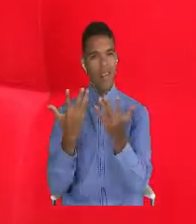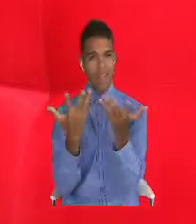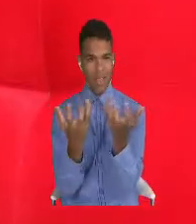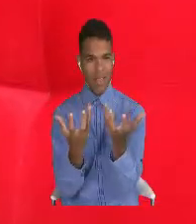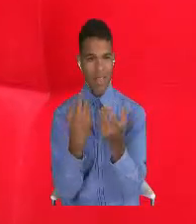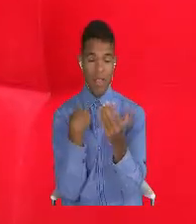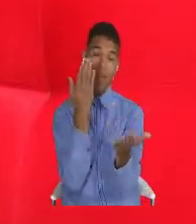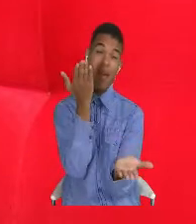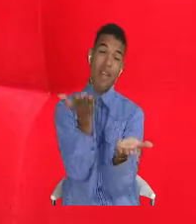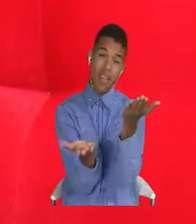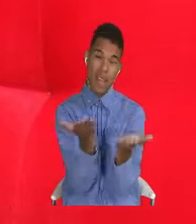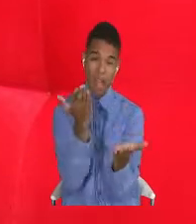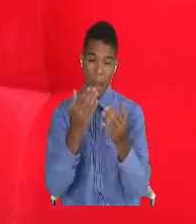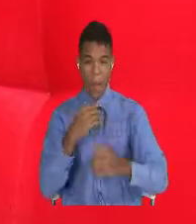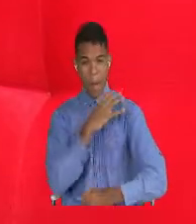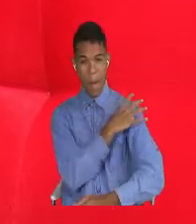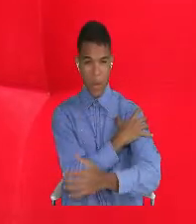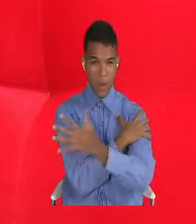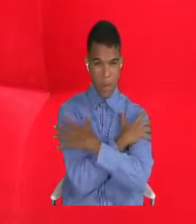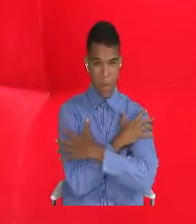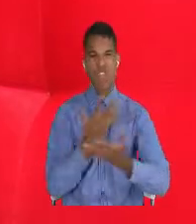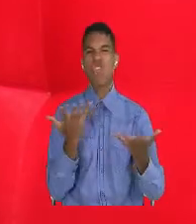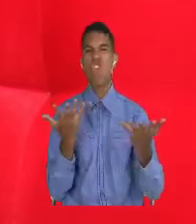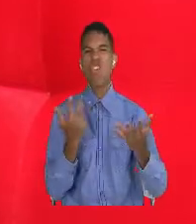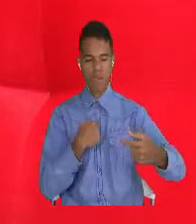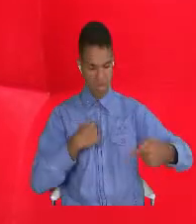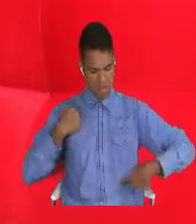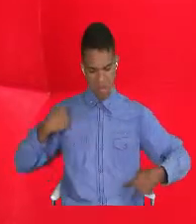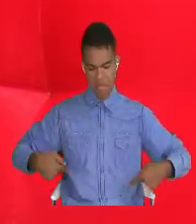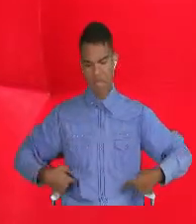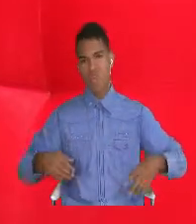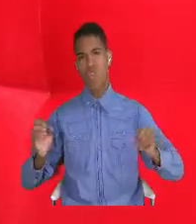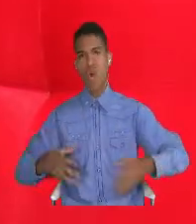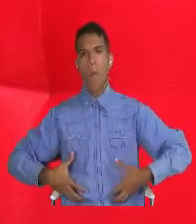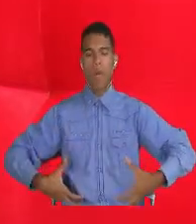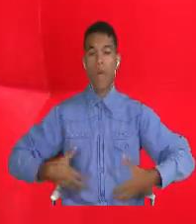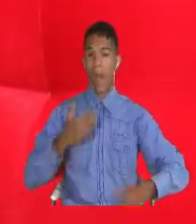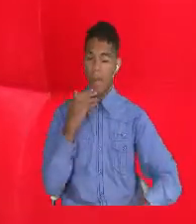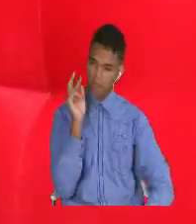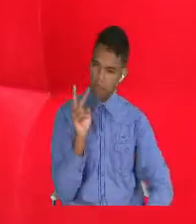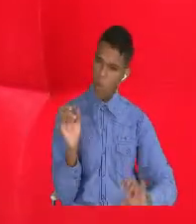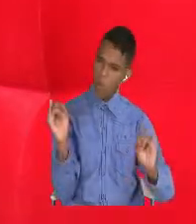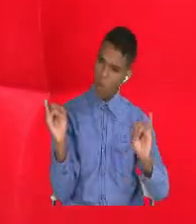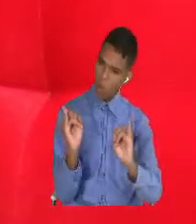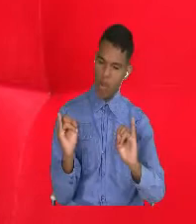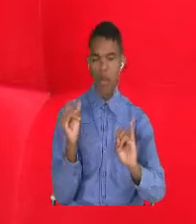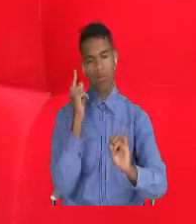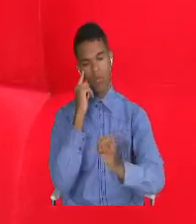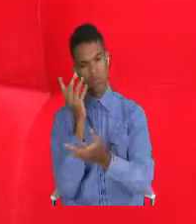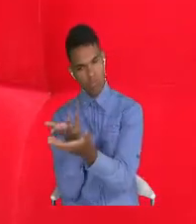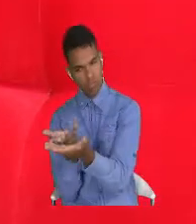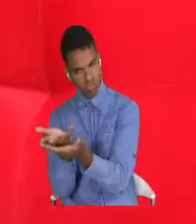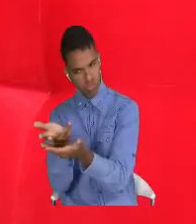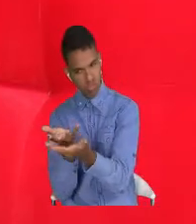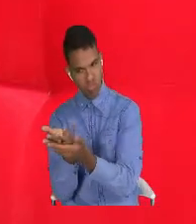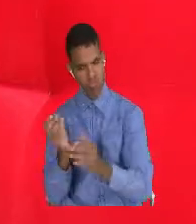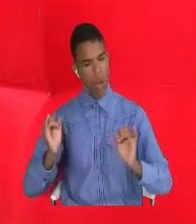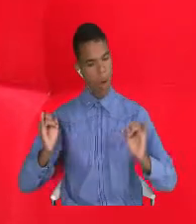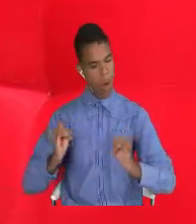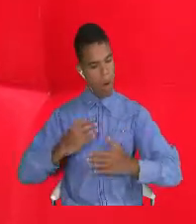o dependiendo de las zonas que quiera trabajar la paciente. Cuando son delgadas, yo le digo, no, mira, tú te puedes realizar un paquete reductor, el